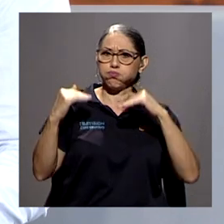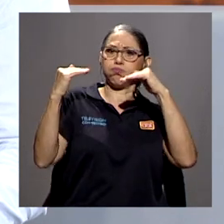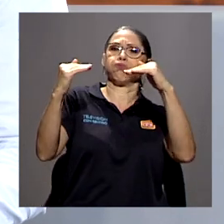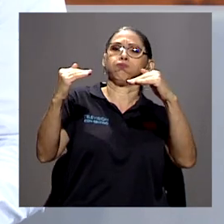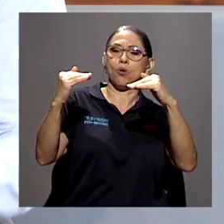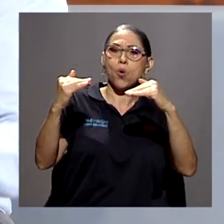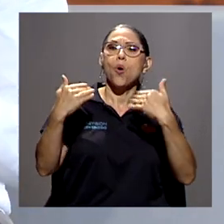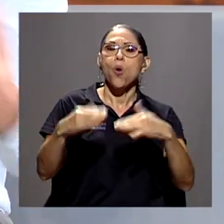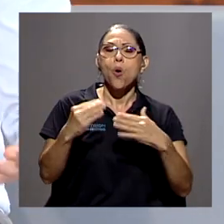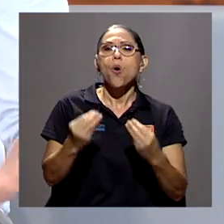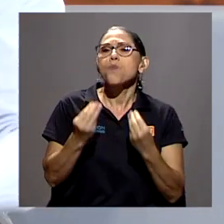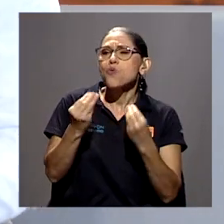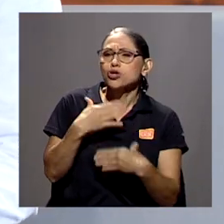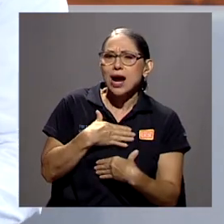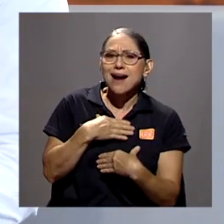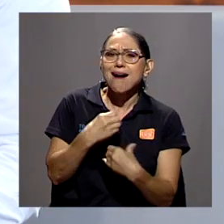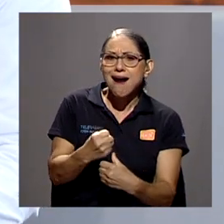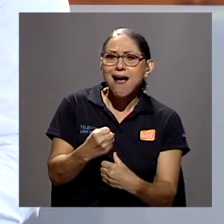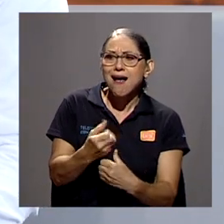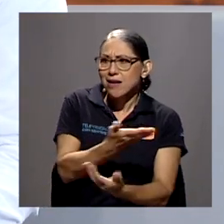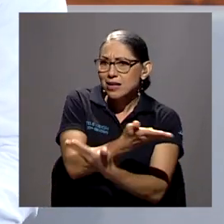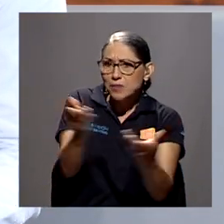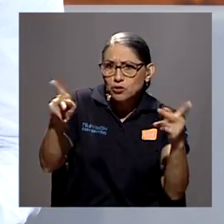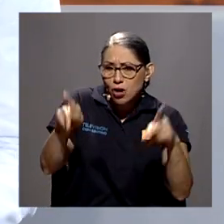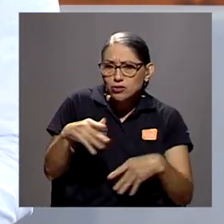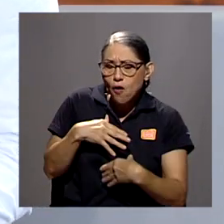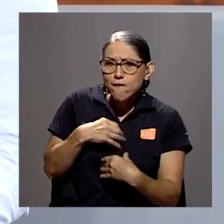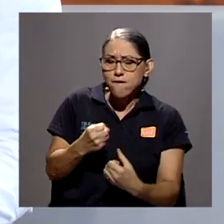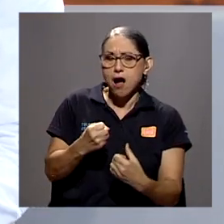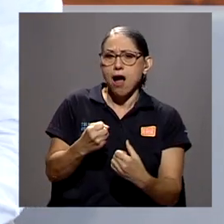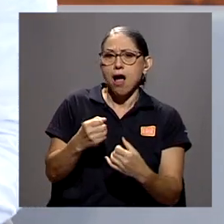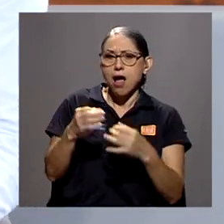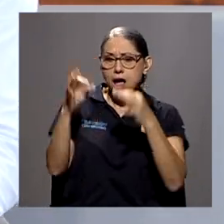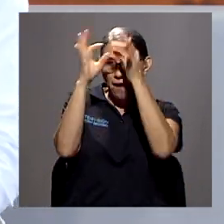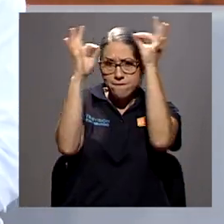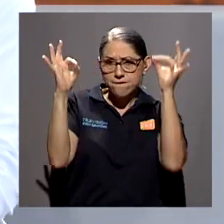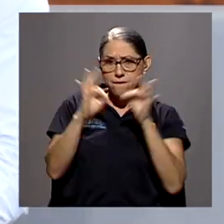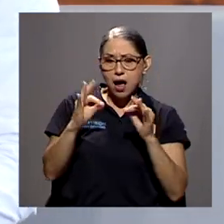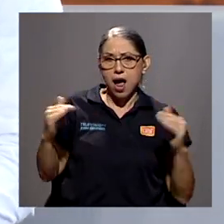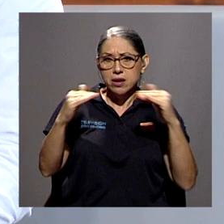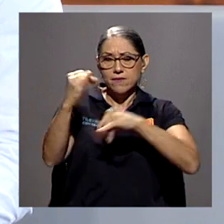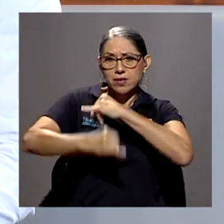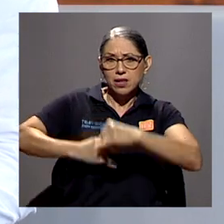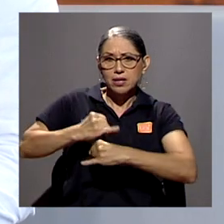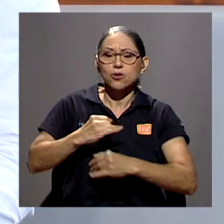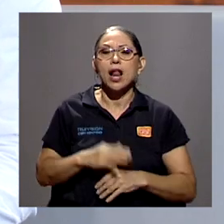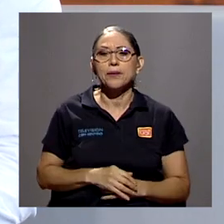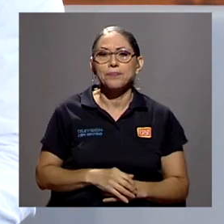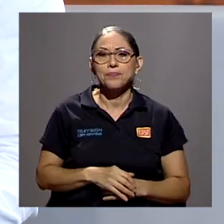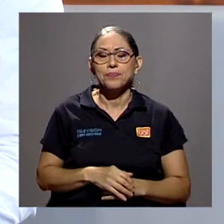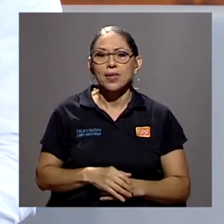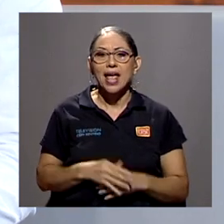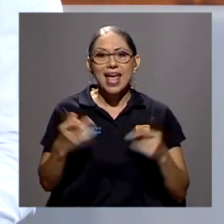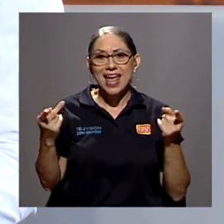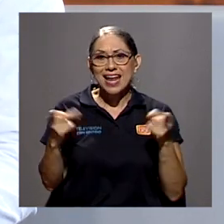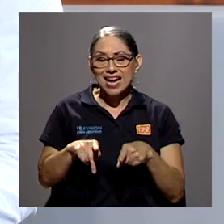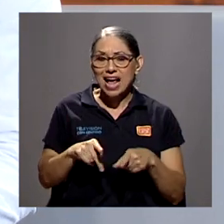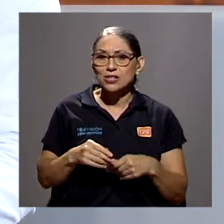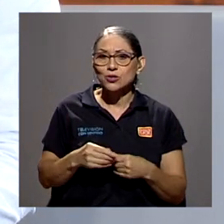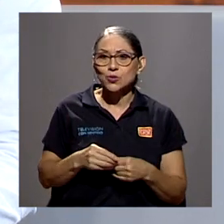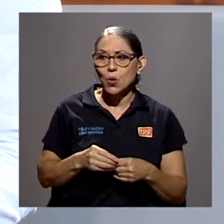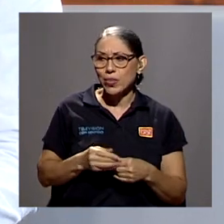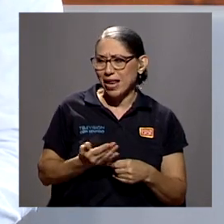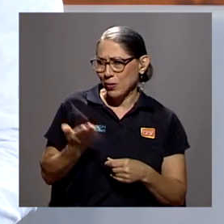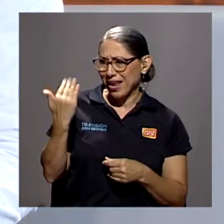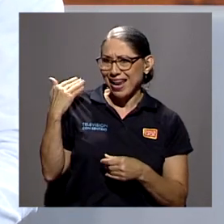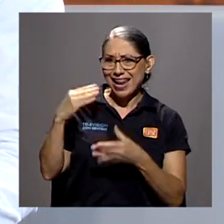muchísima credibilidad ante la figura verdad en televisión internacional en el caso de lo que le comentaba ahorita